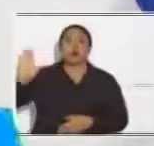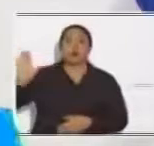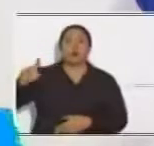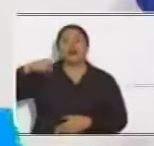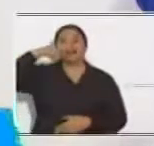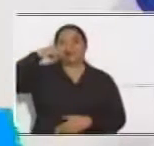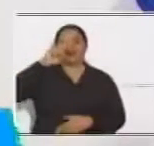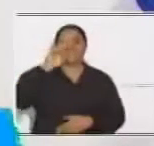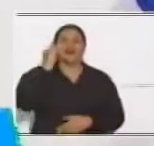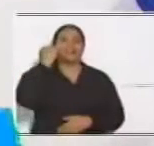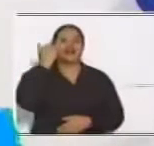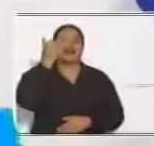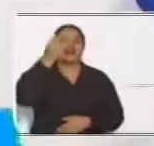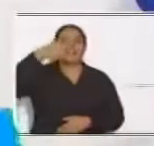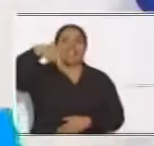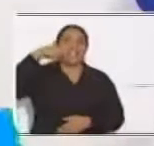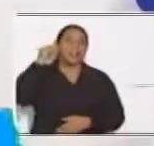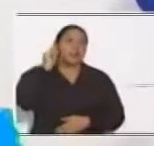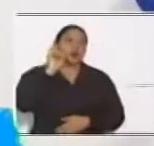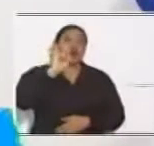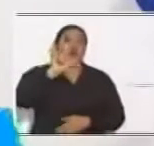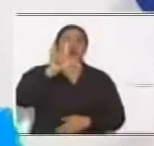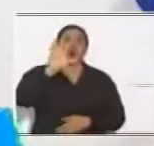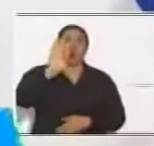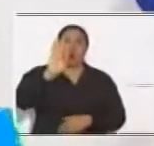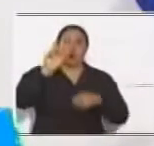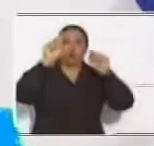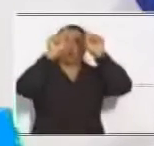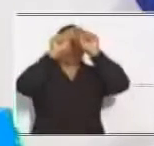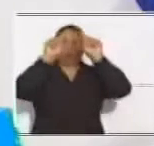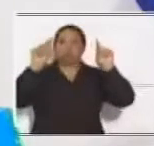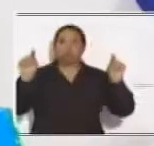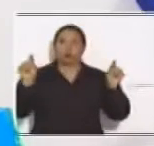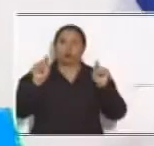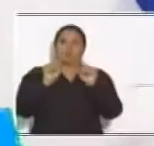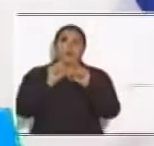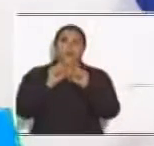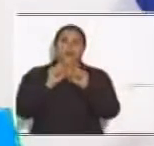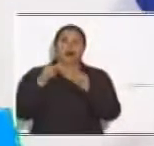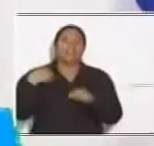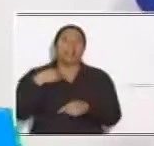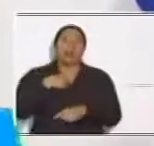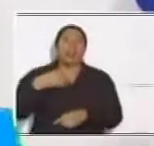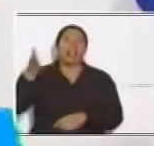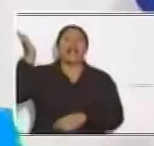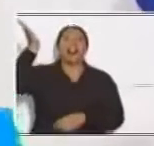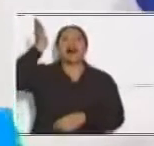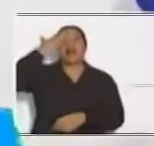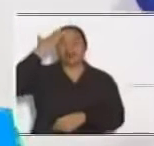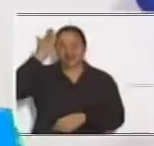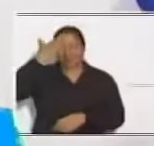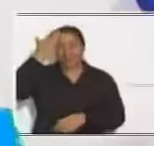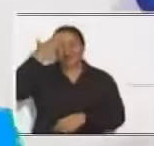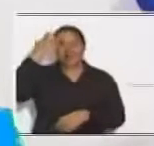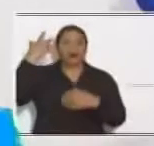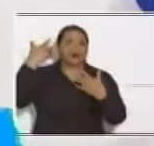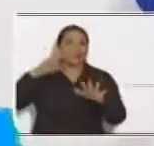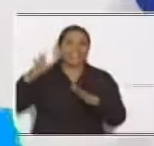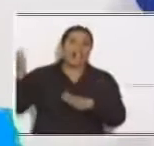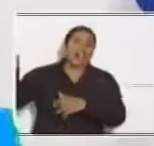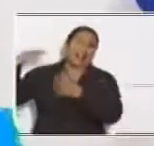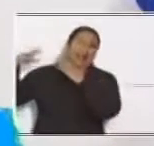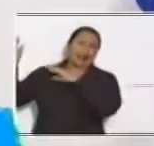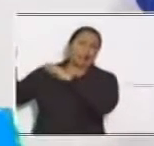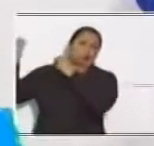Triángulo, muy bien. Y los hemos visto a través de nuestros años de estudio. Hay diferentes maneras